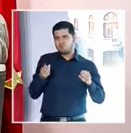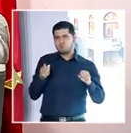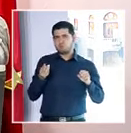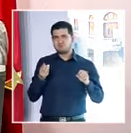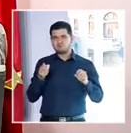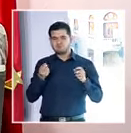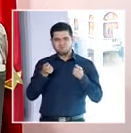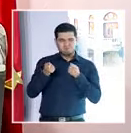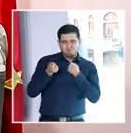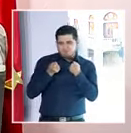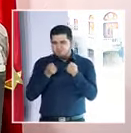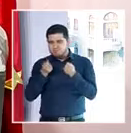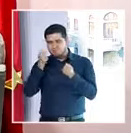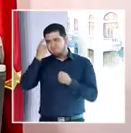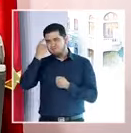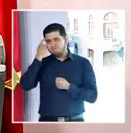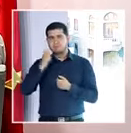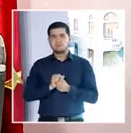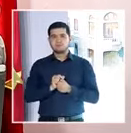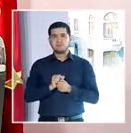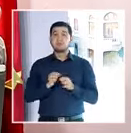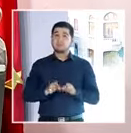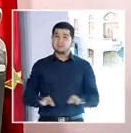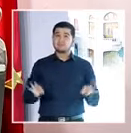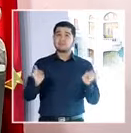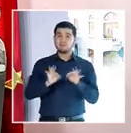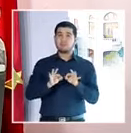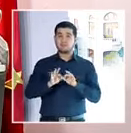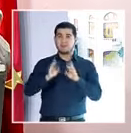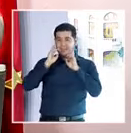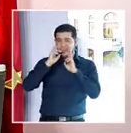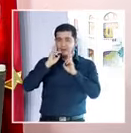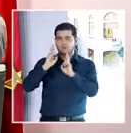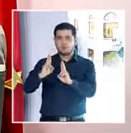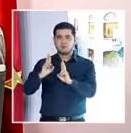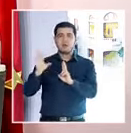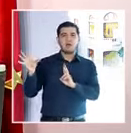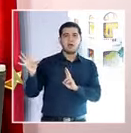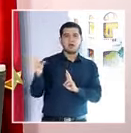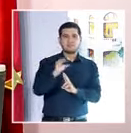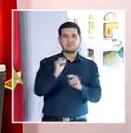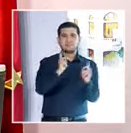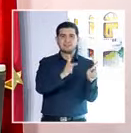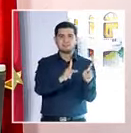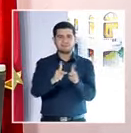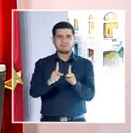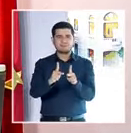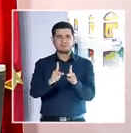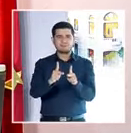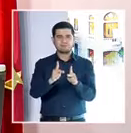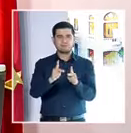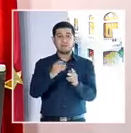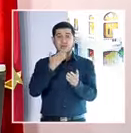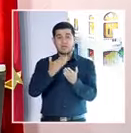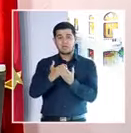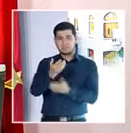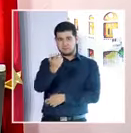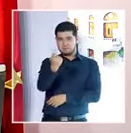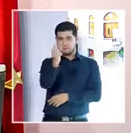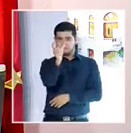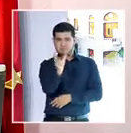el reconocimiento a todo el equipo técnico y científico. Quiero aprovechar que está aquí el doctor Rafael